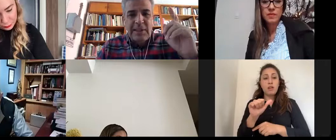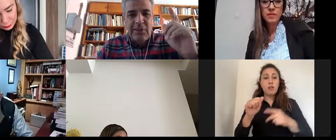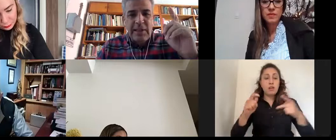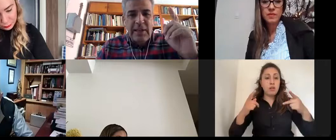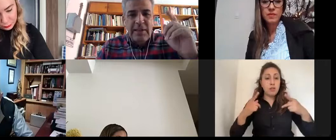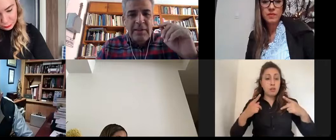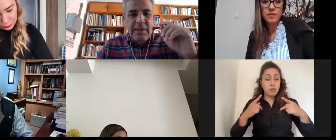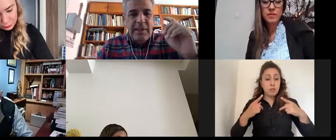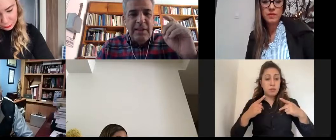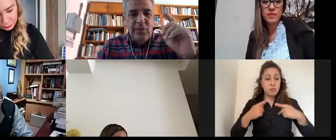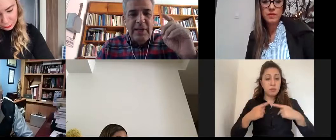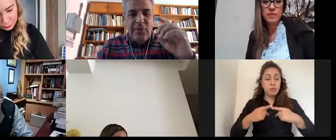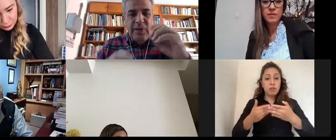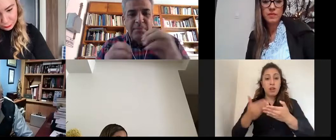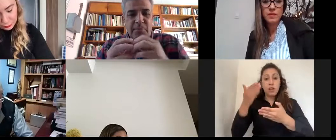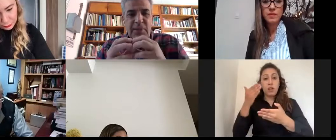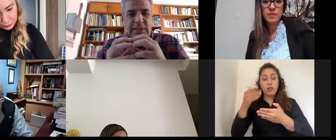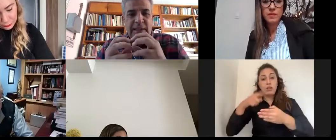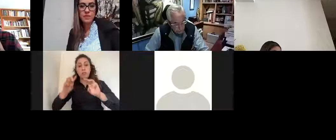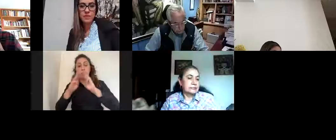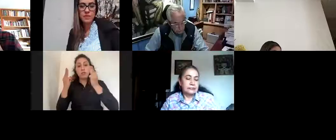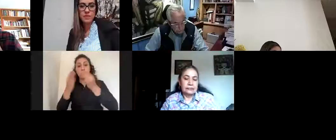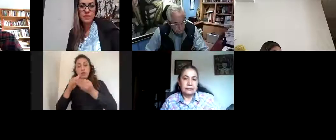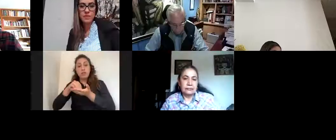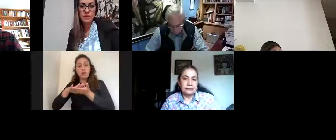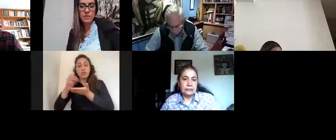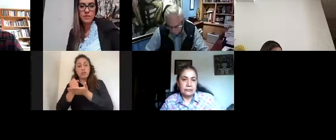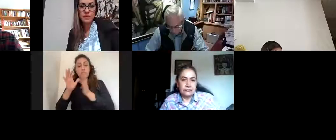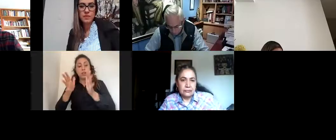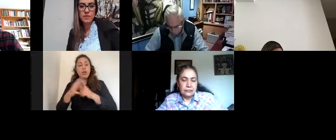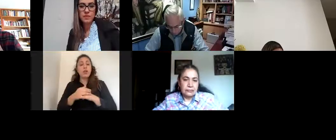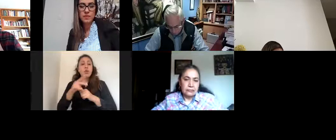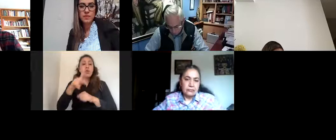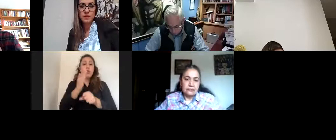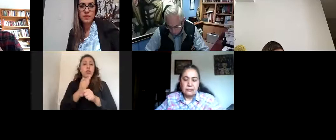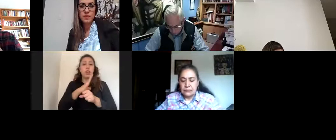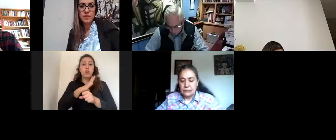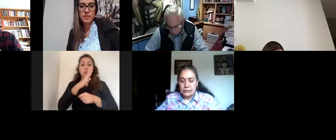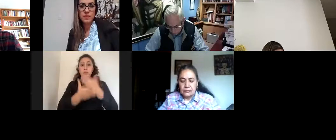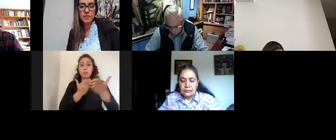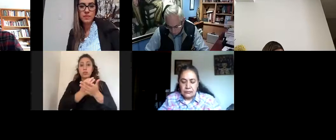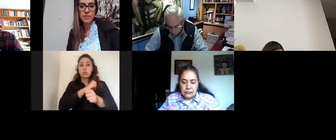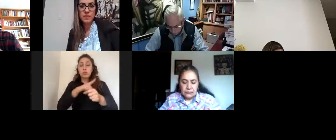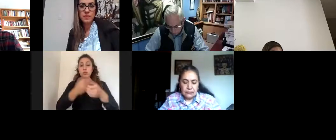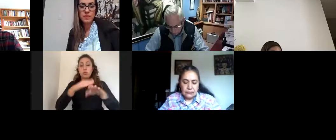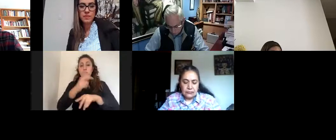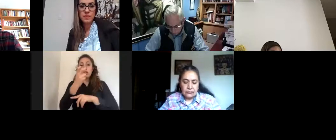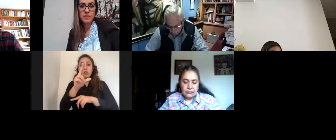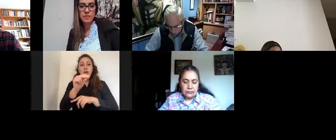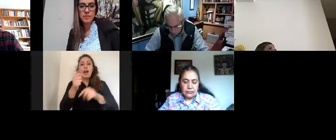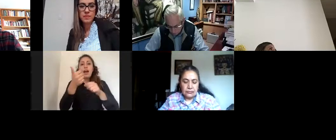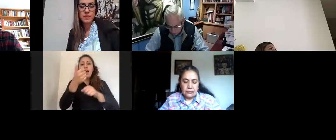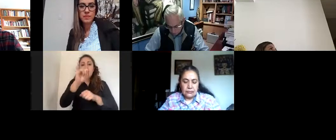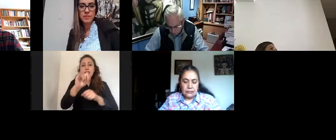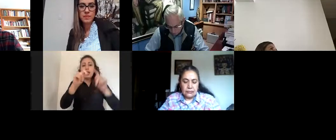con anterioridad y no hay ninguna propuesta que hable al respecto. Se llama así y el título de